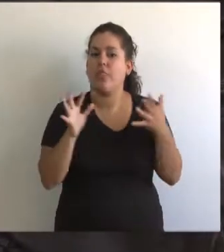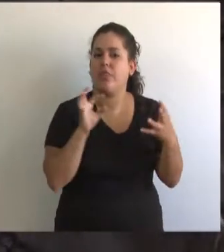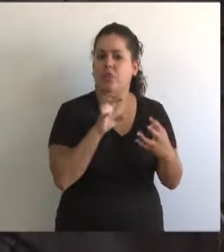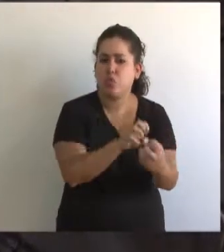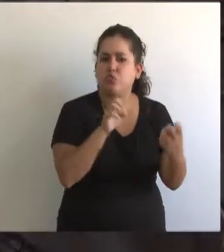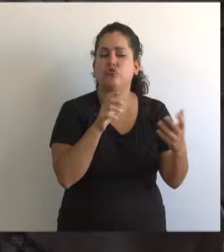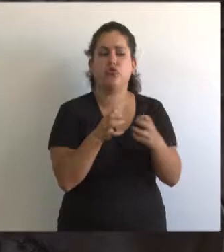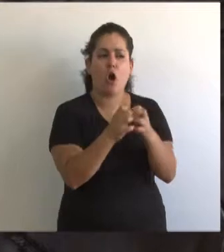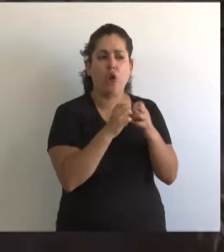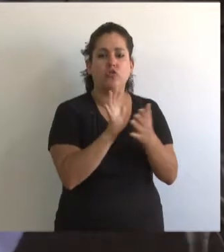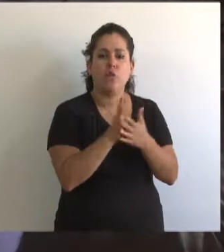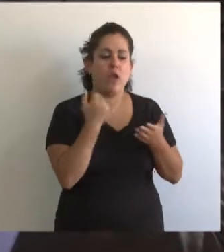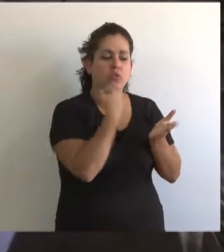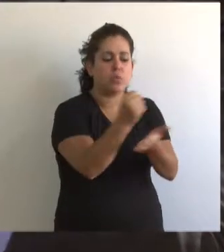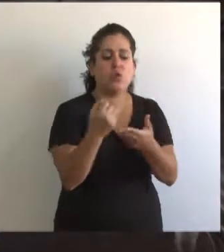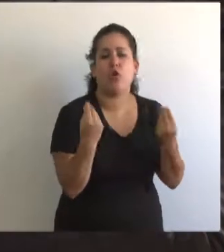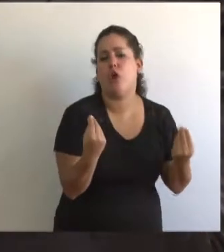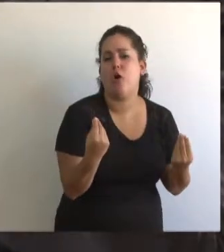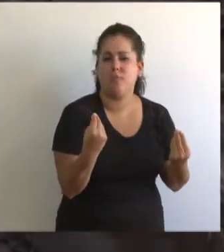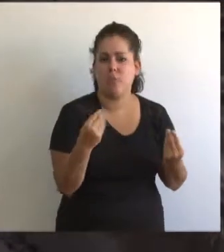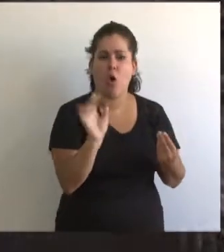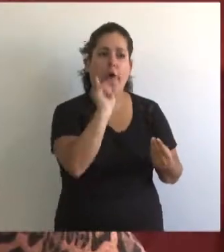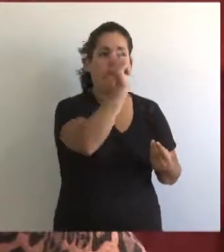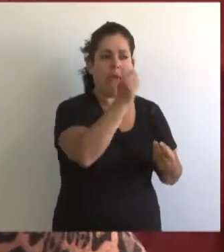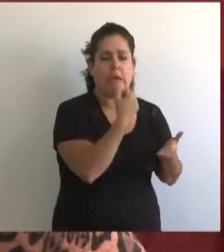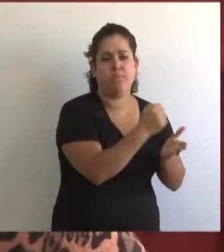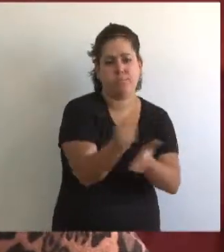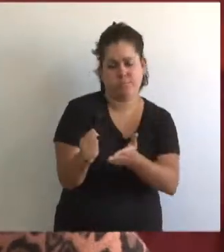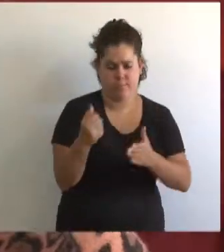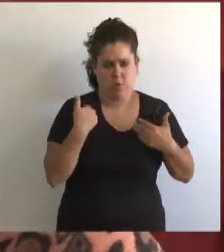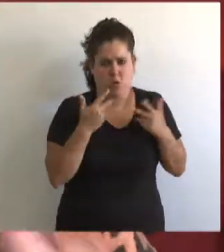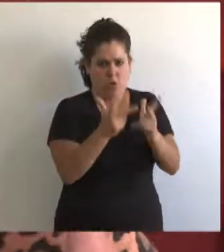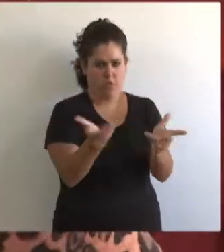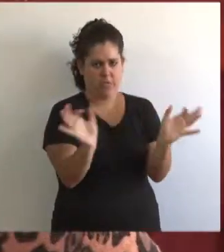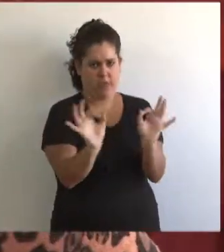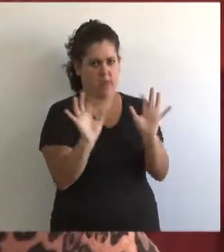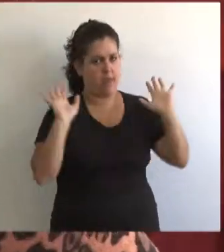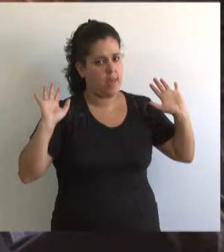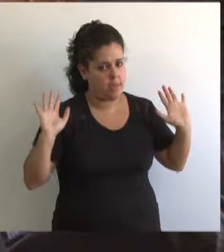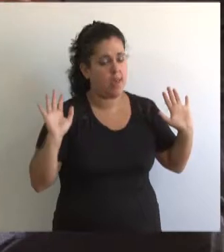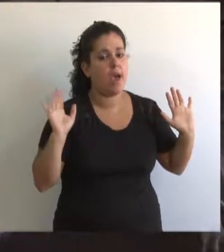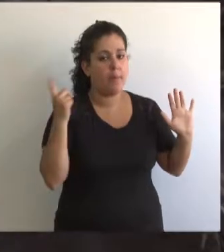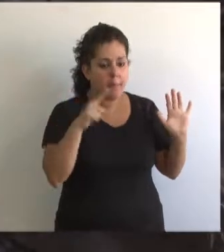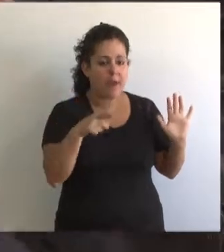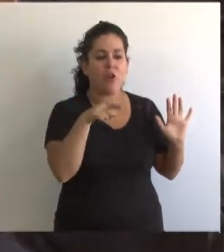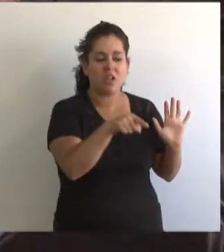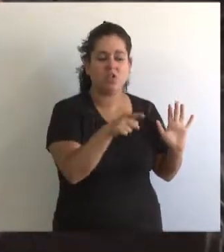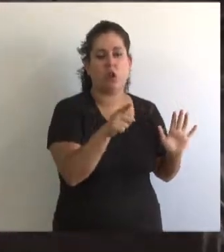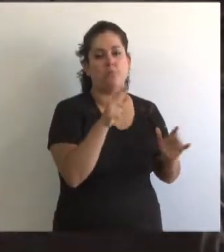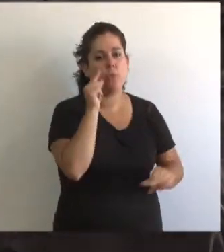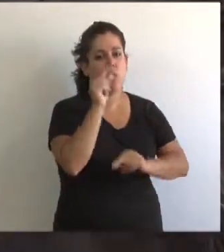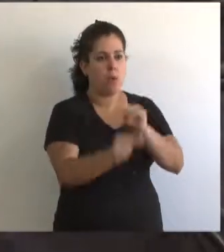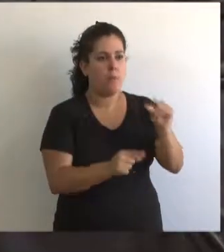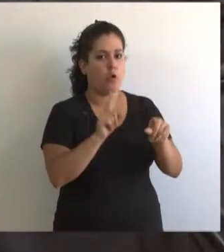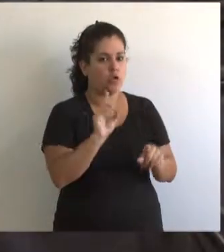ni la discusión respecto de cómo se distribuyeron los subsidios, ni quiénes distribuyeron los subsidios, y todo eso se está